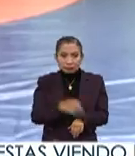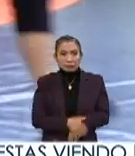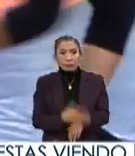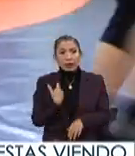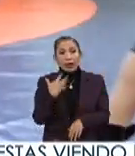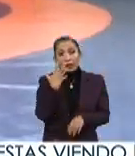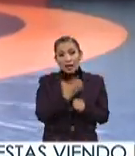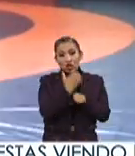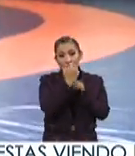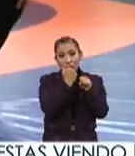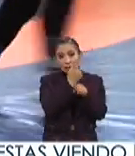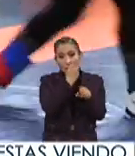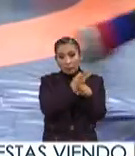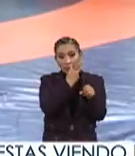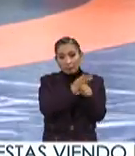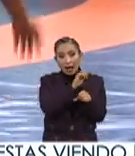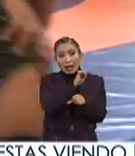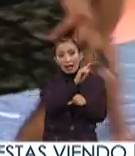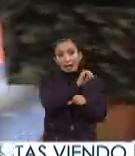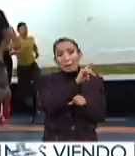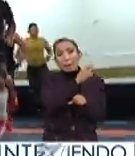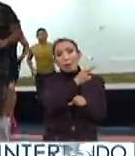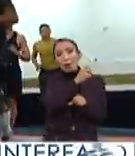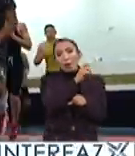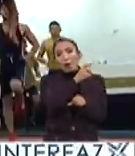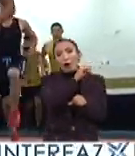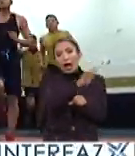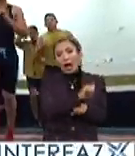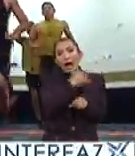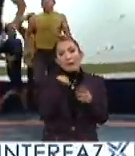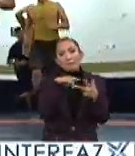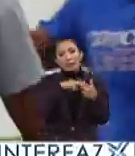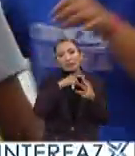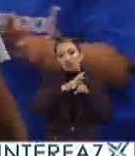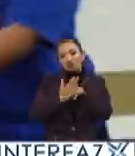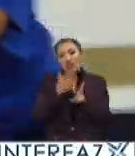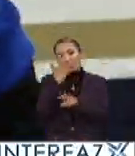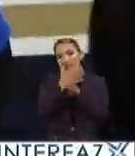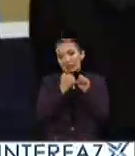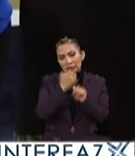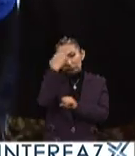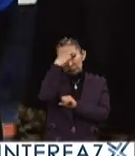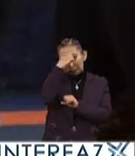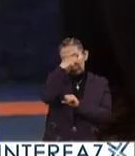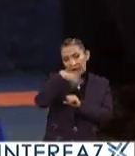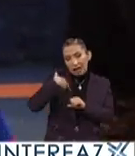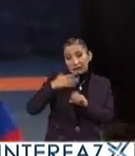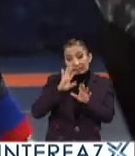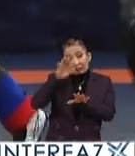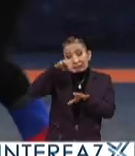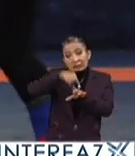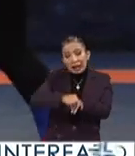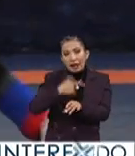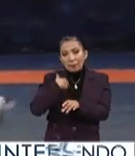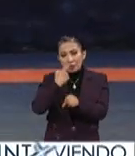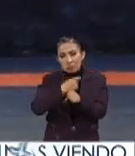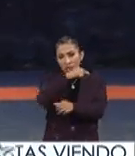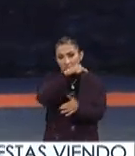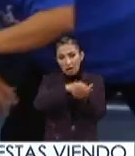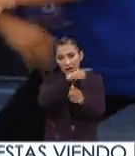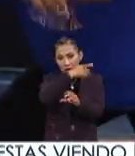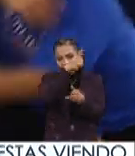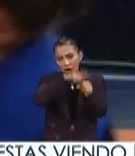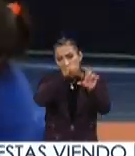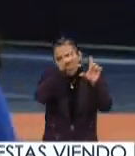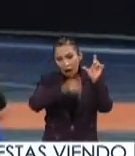Desde el 5º año de prepa, Alejandra Popoca Piña se inició en la lucha. Tras 10 años de experiencia, logró llegar a estar en el primer lugar